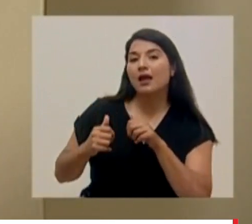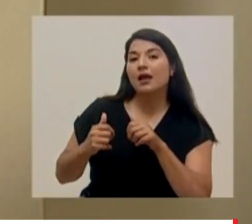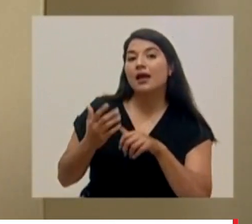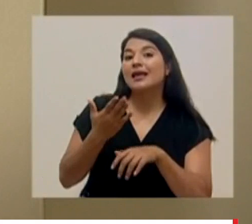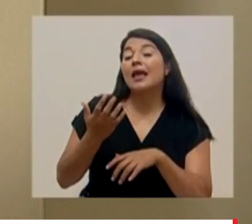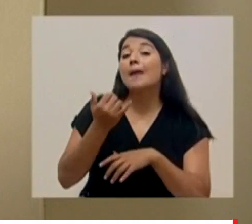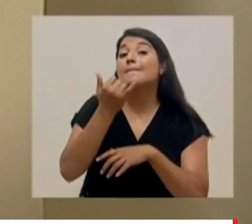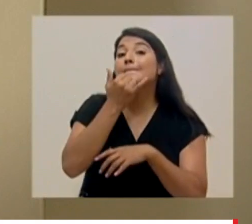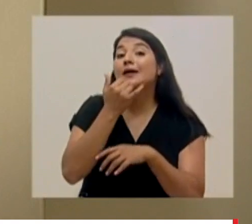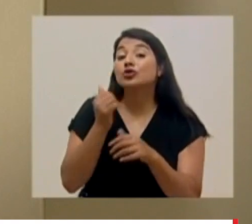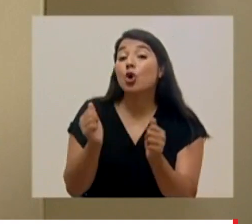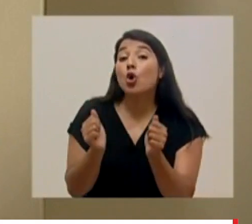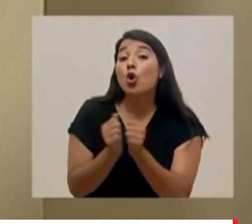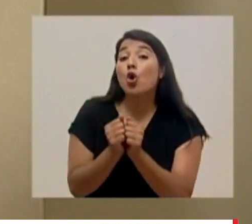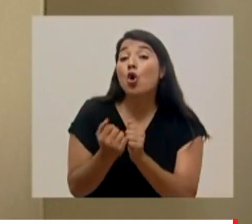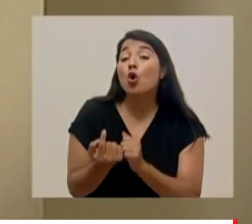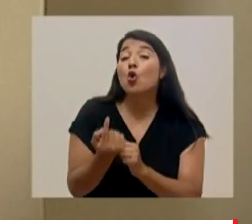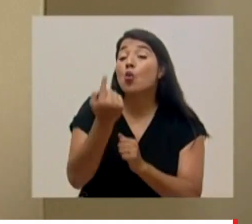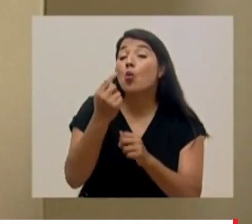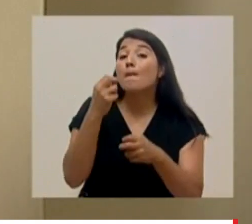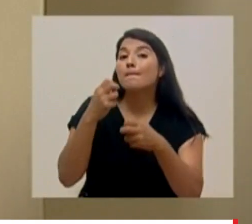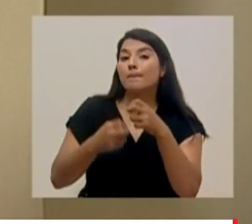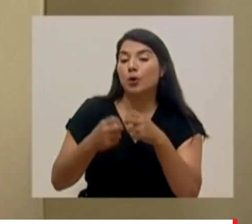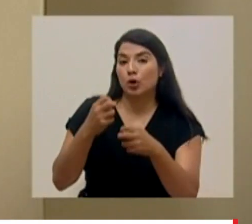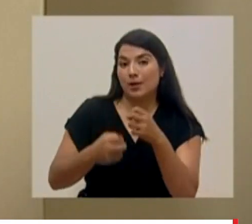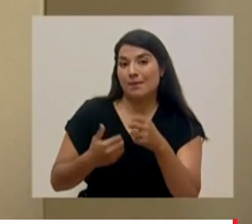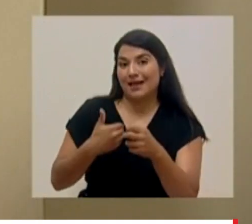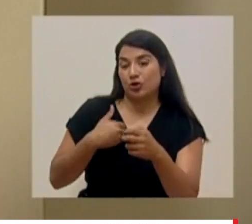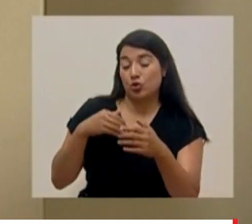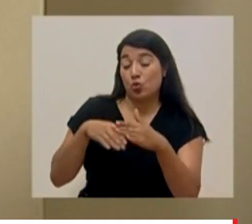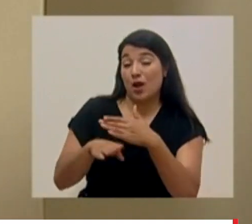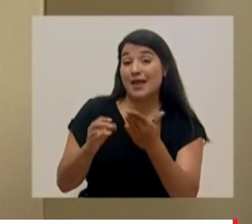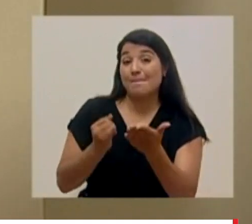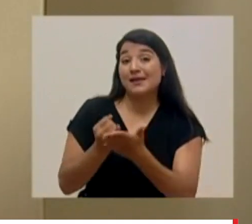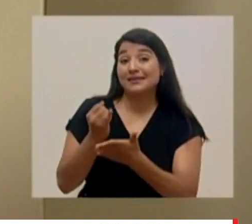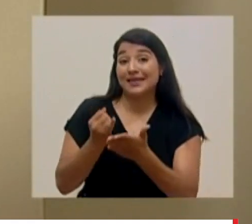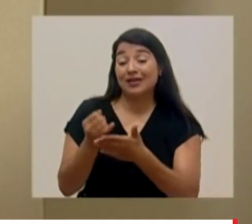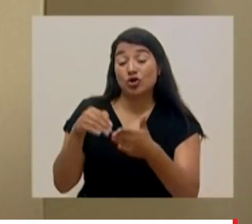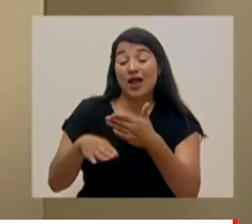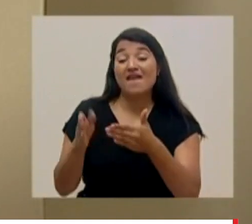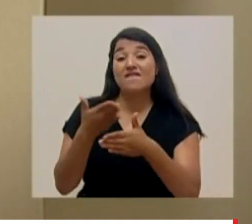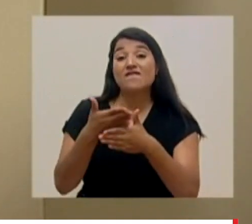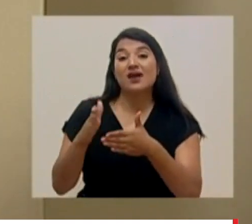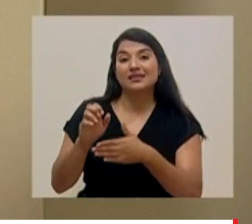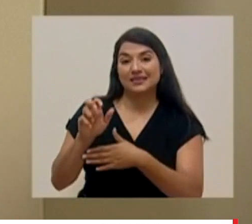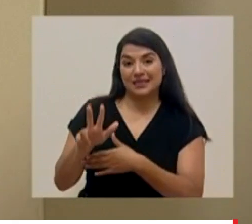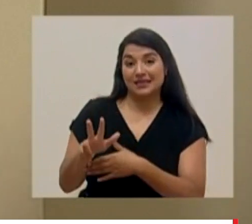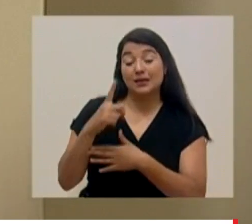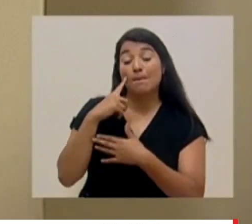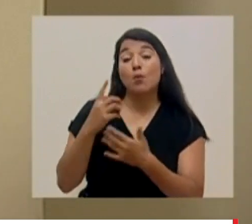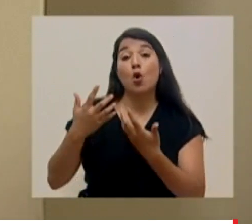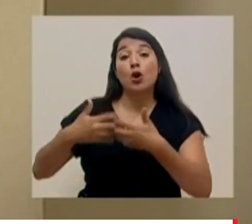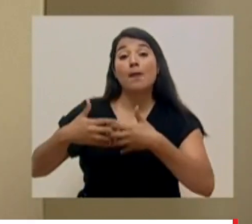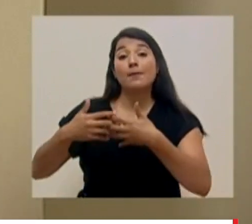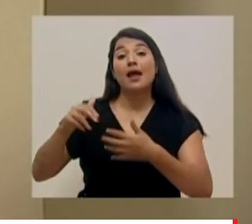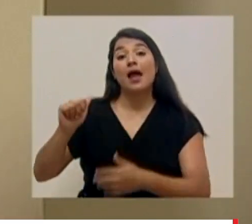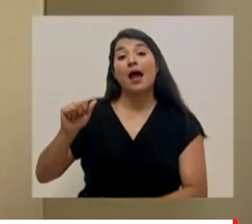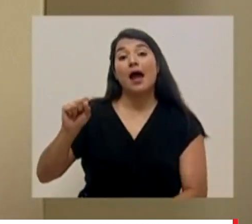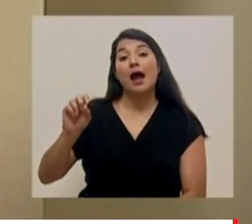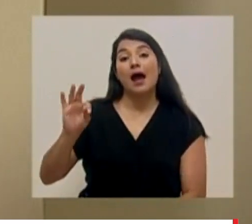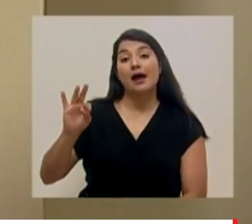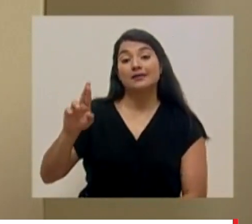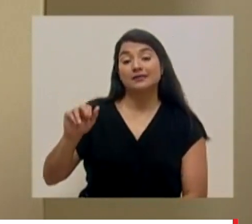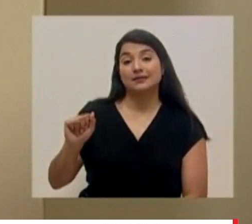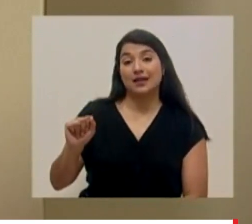de un evento adverso que se dio en ese estudio fase 3 de la empresa AstraZeneca,